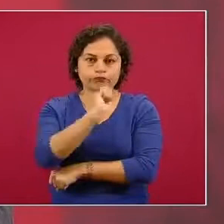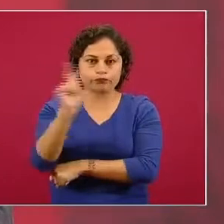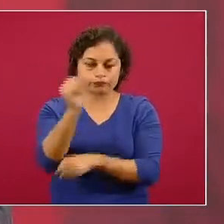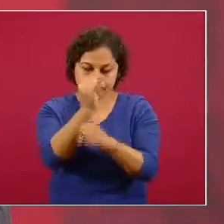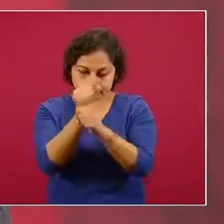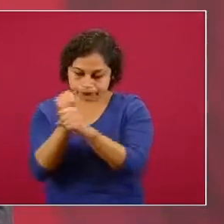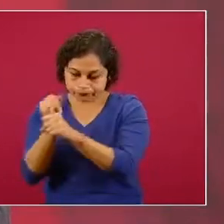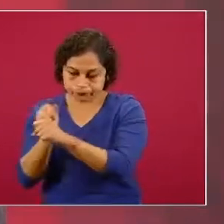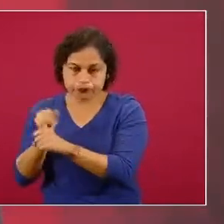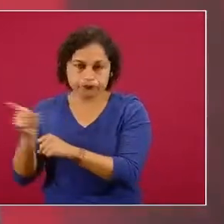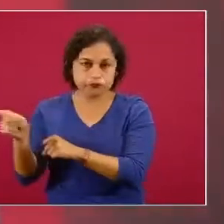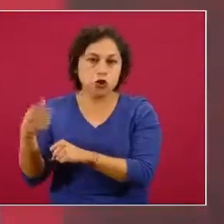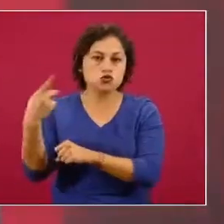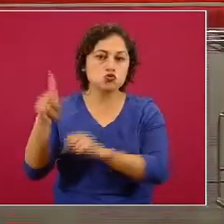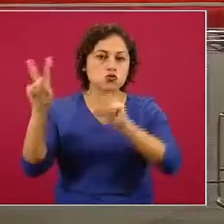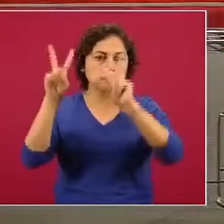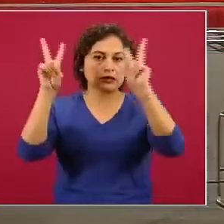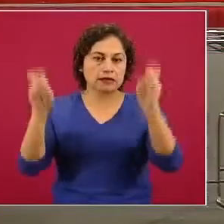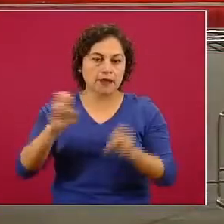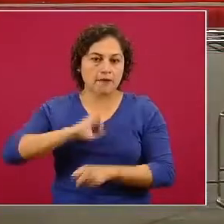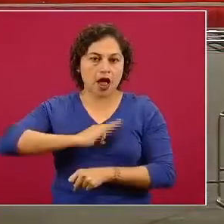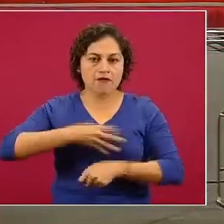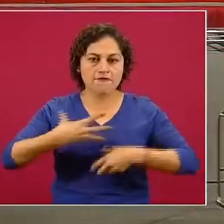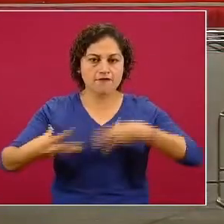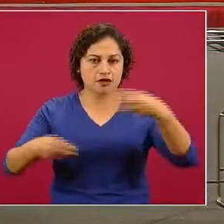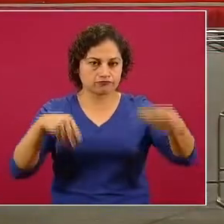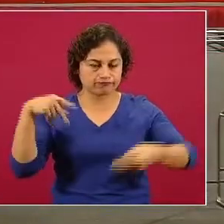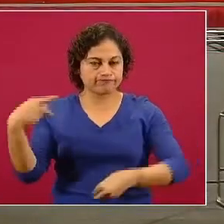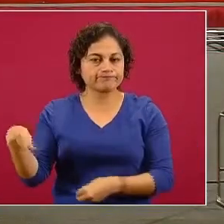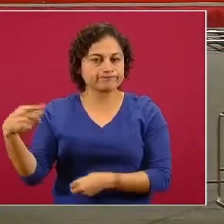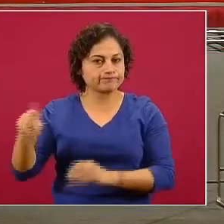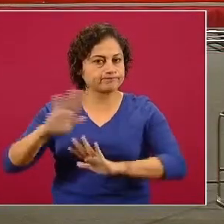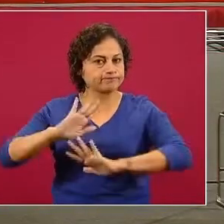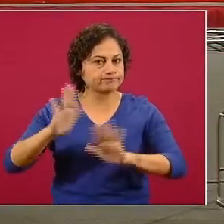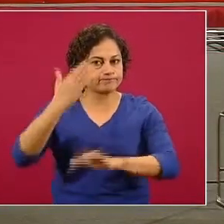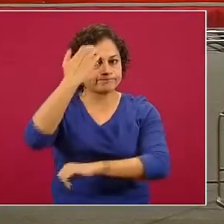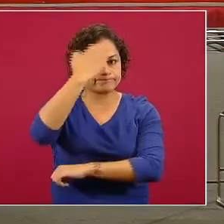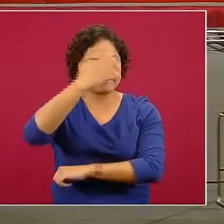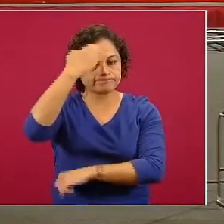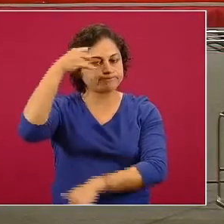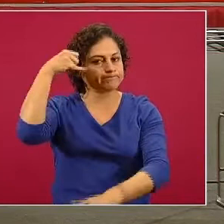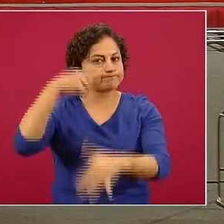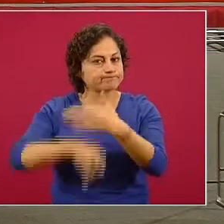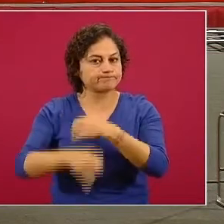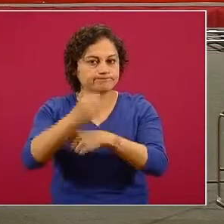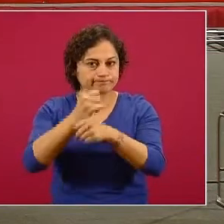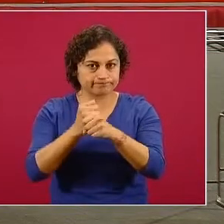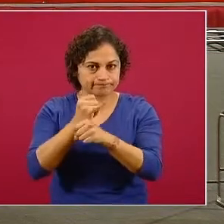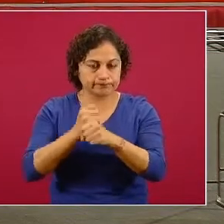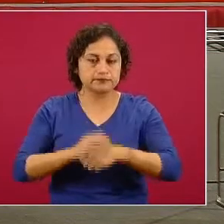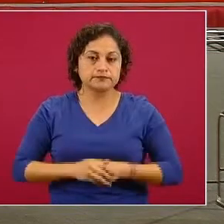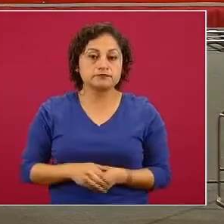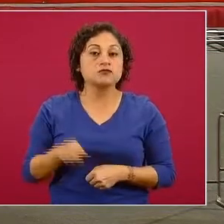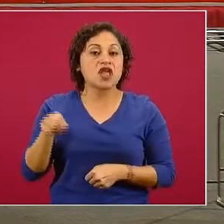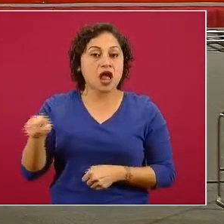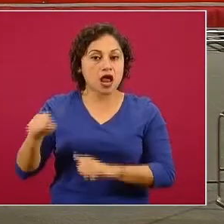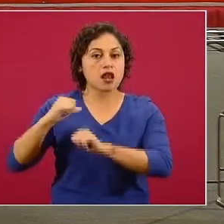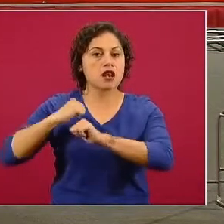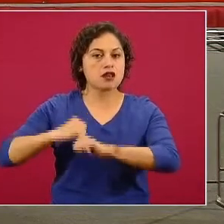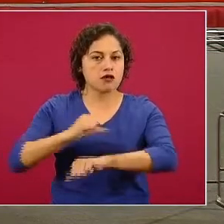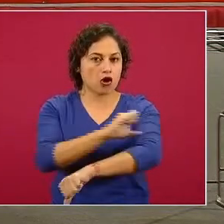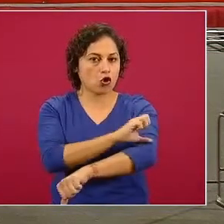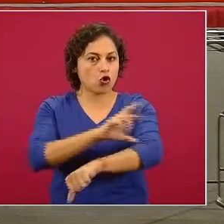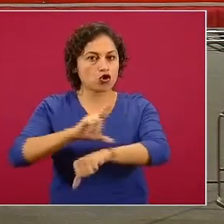muy bien, muy talentoso, maestro de muchas generaciones, que tiene mucha experiencia en la investigación clínica. Y él coordina, él es